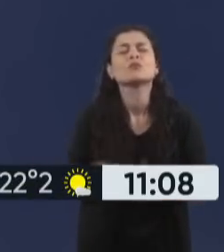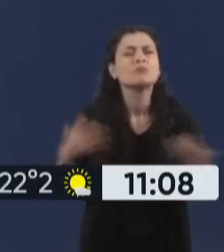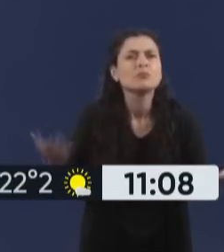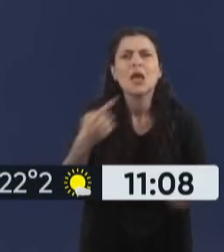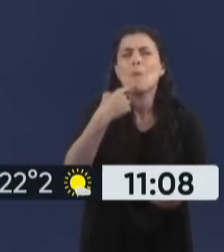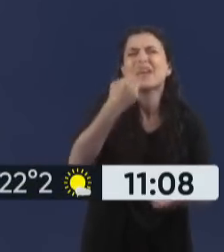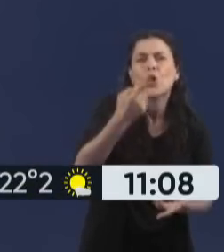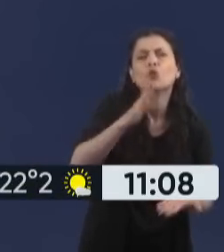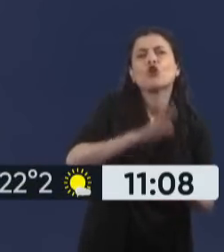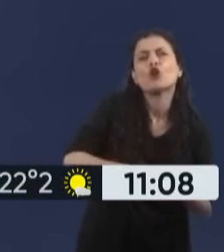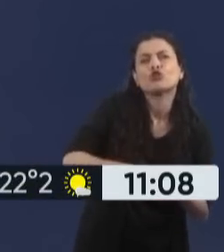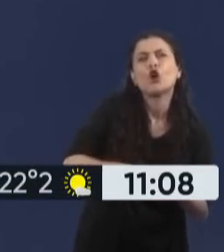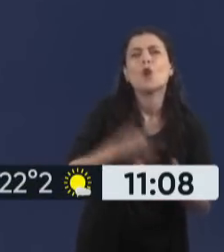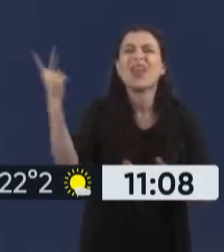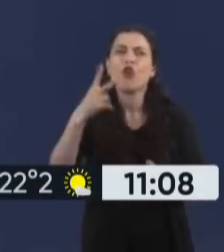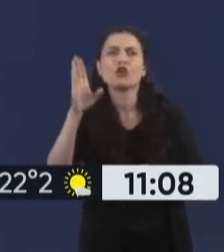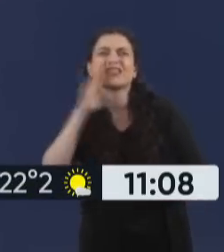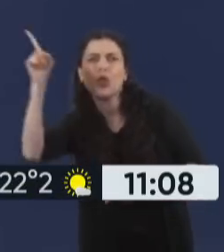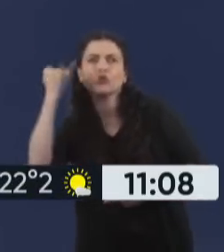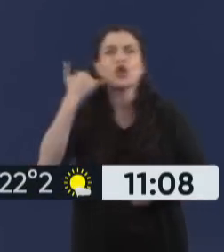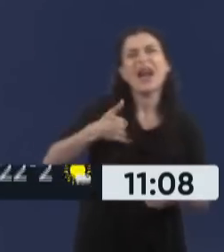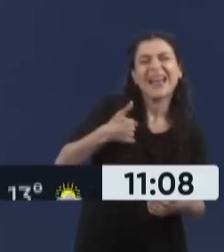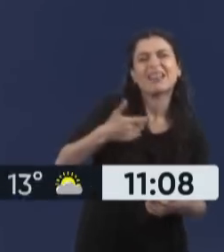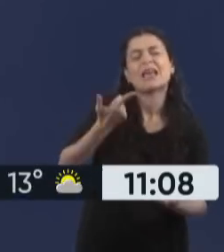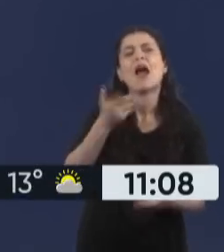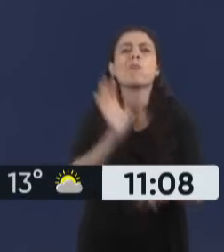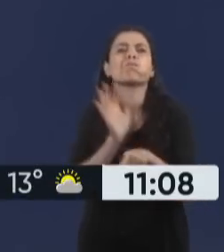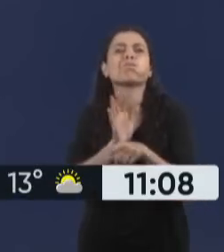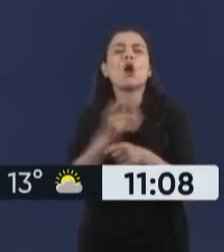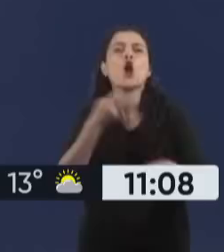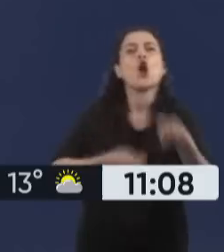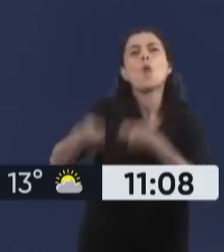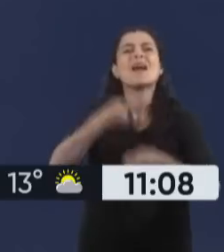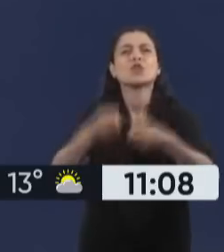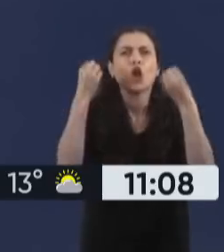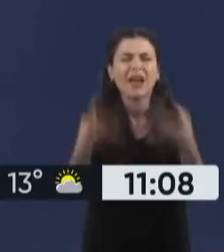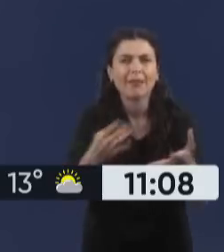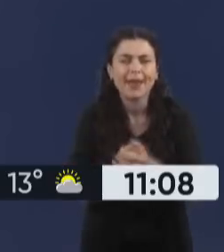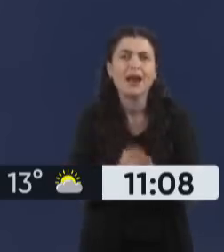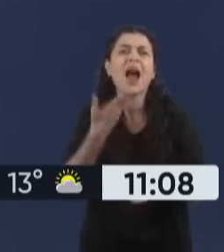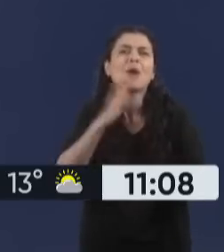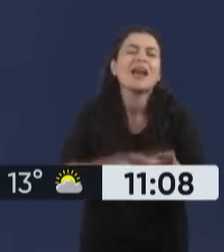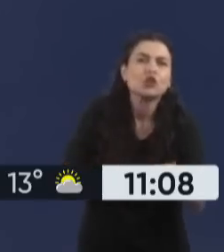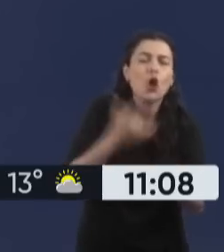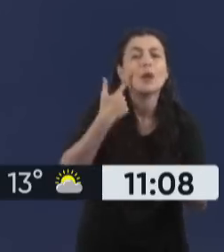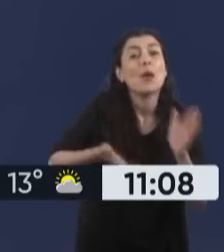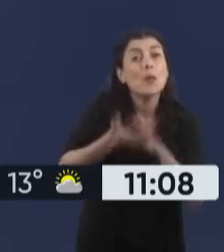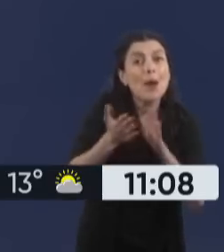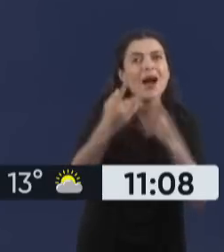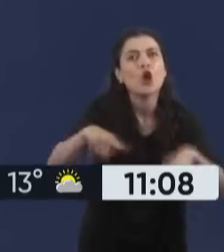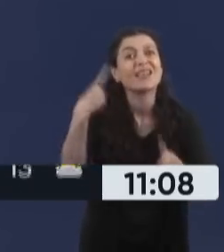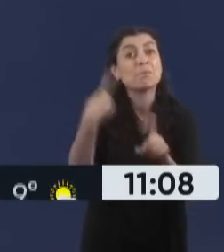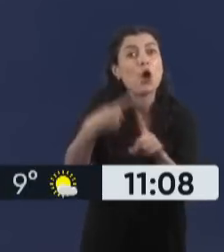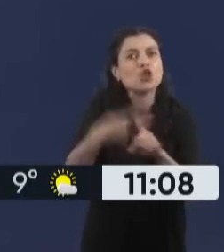con la balanza comercial entre ambos países. Se habla de señales y expectativas en cuanto a lo que